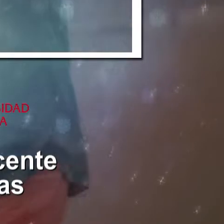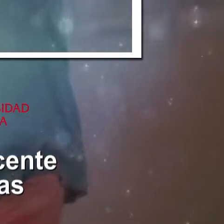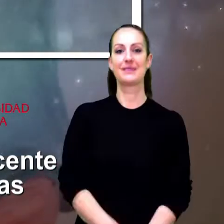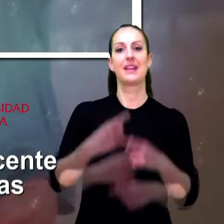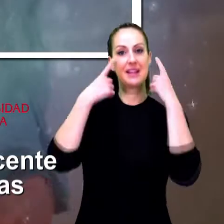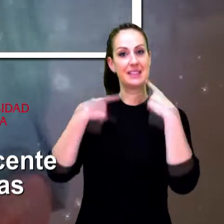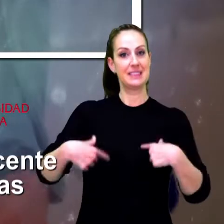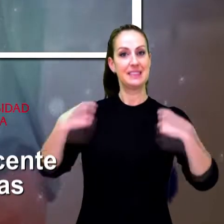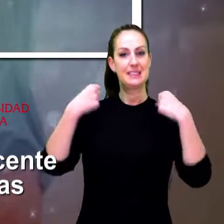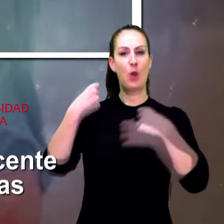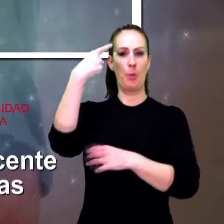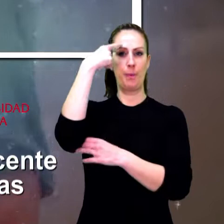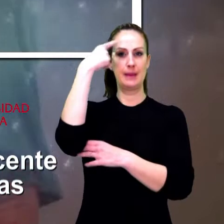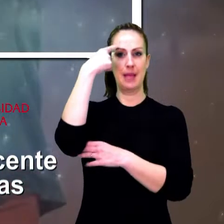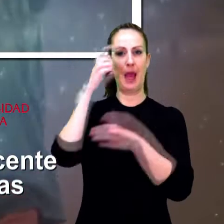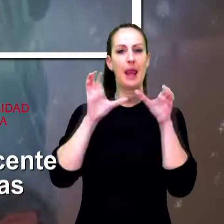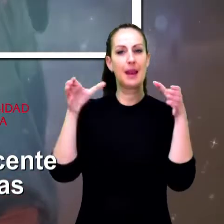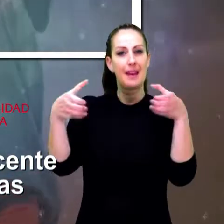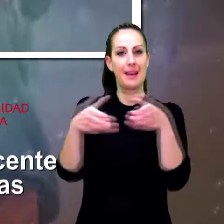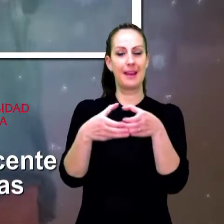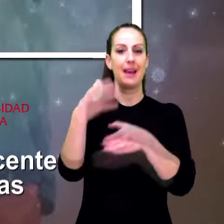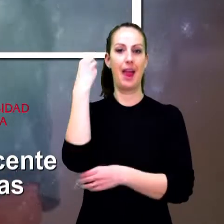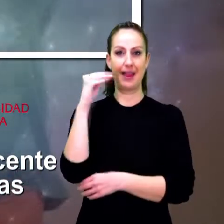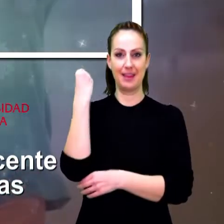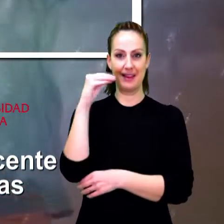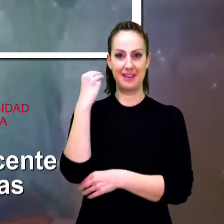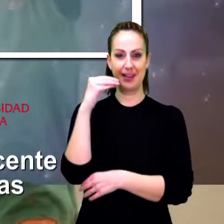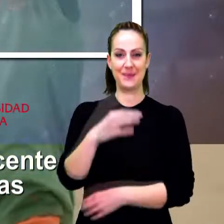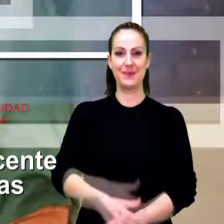La salud mental en la población adolescente y joven.